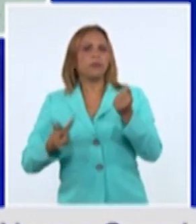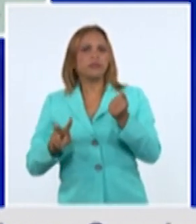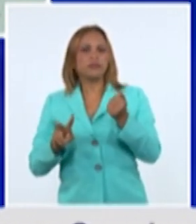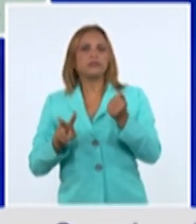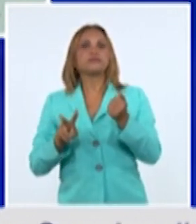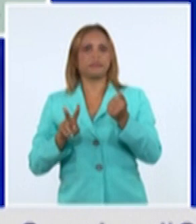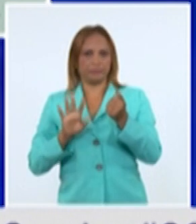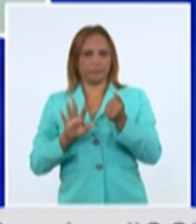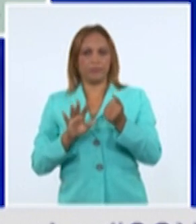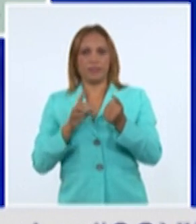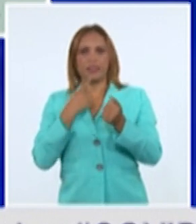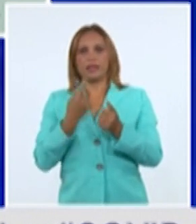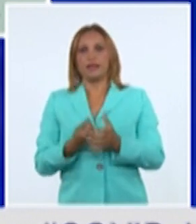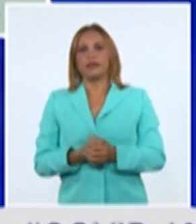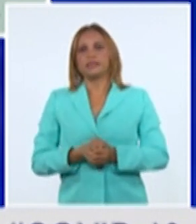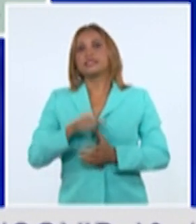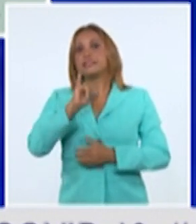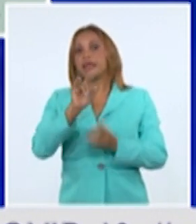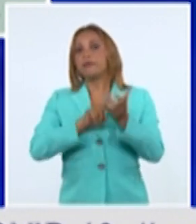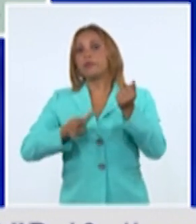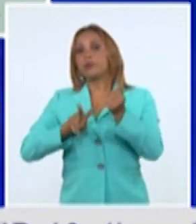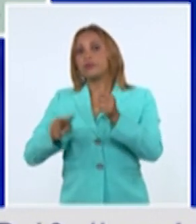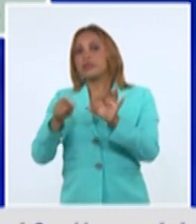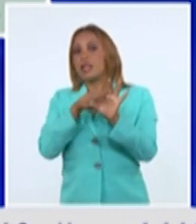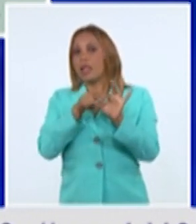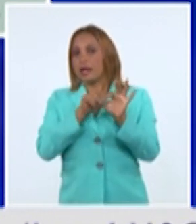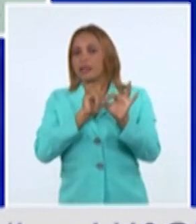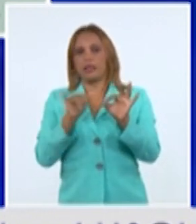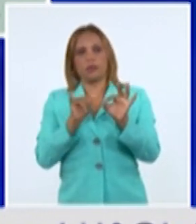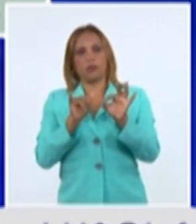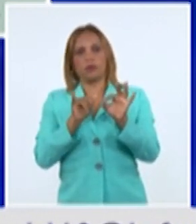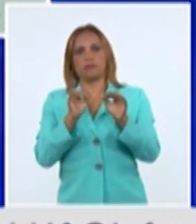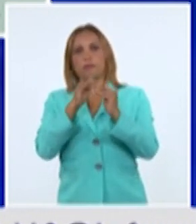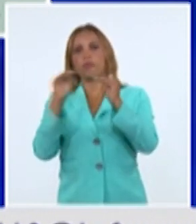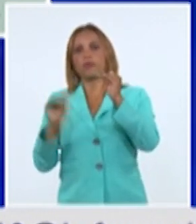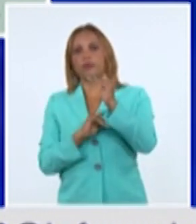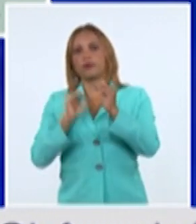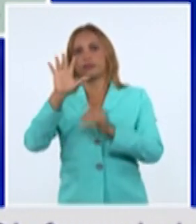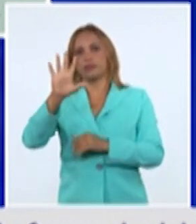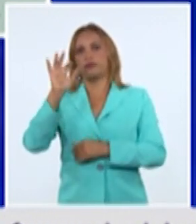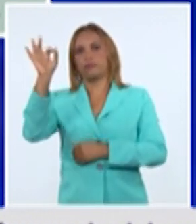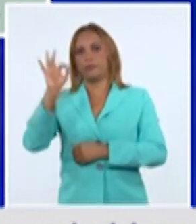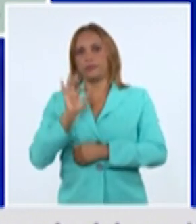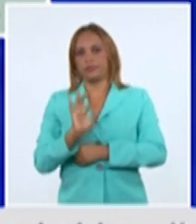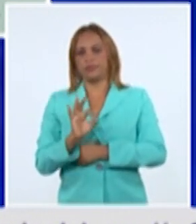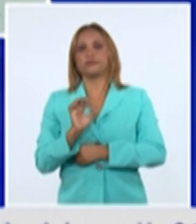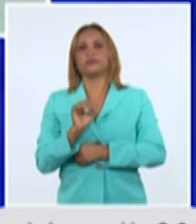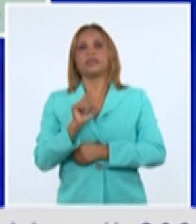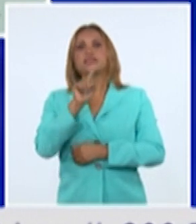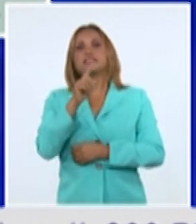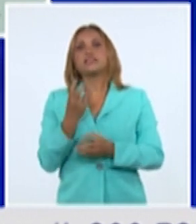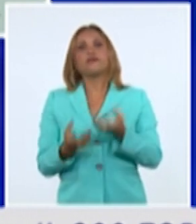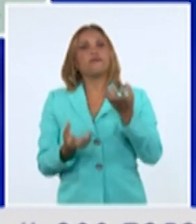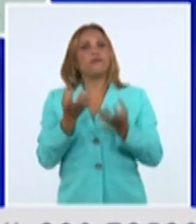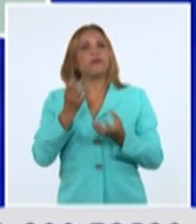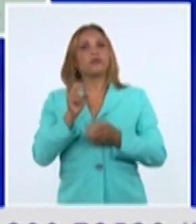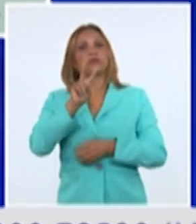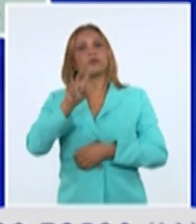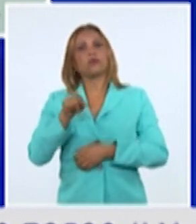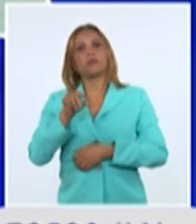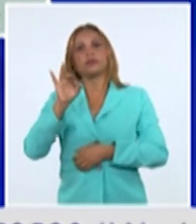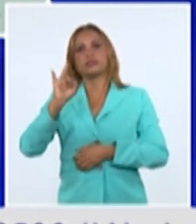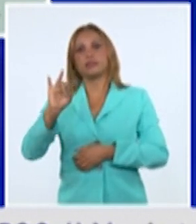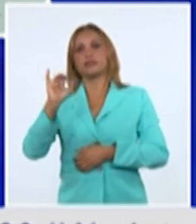6 provincias y el municipio especial Isla de la Juventud. Cienfuegos con el